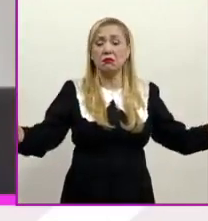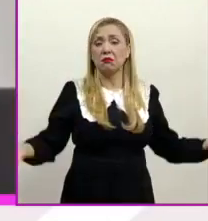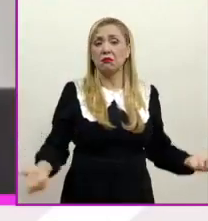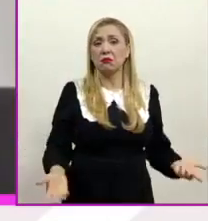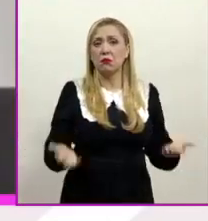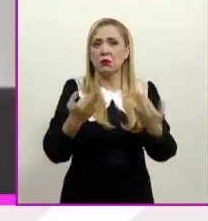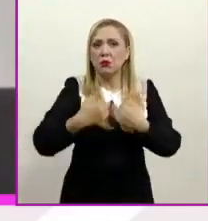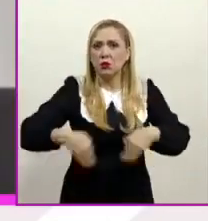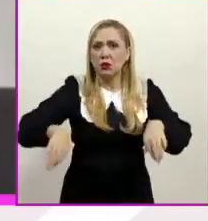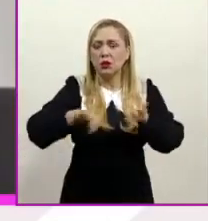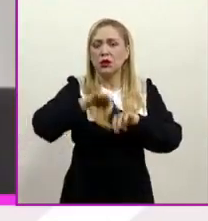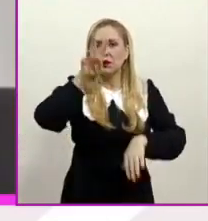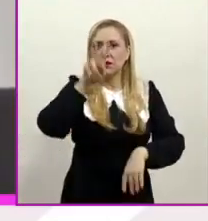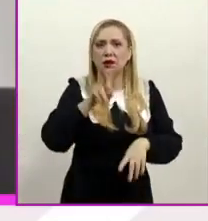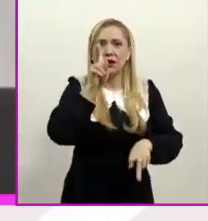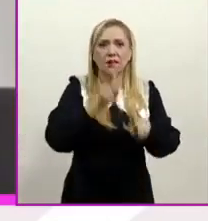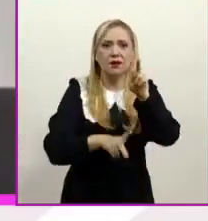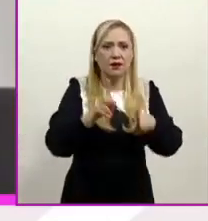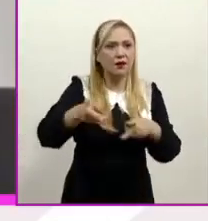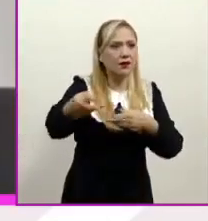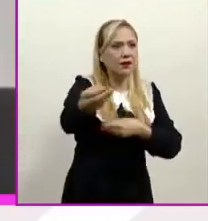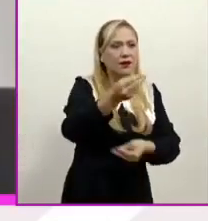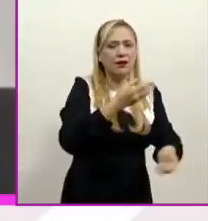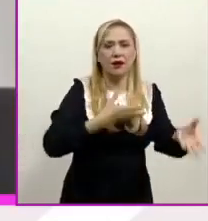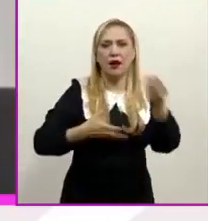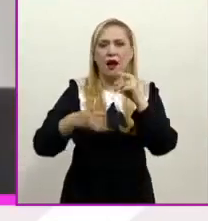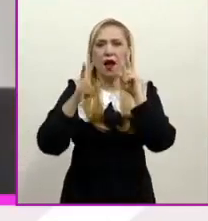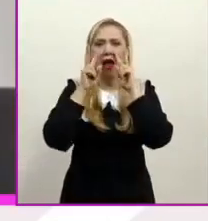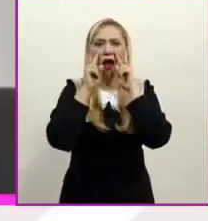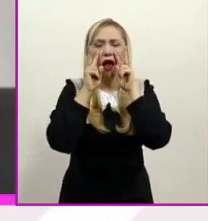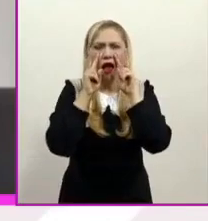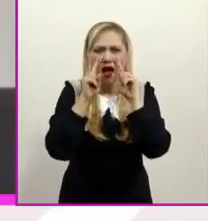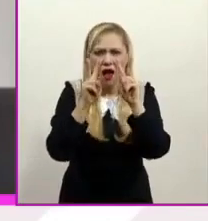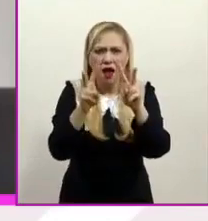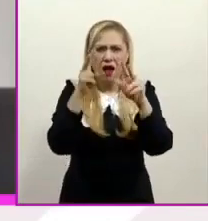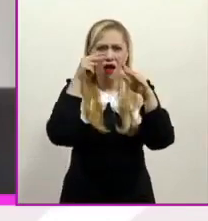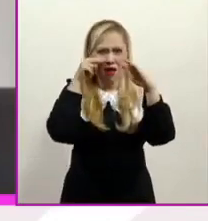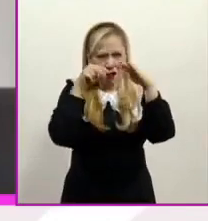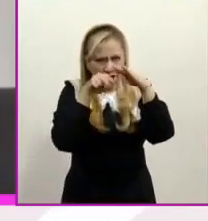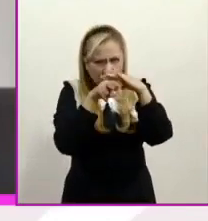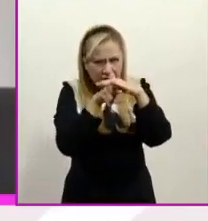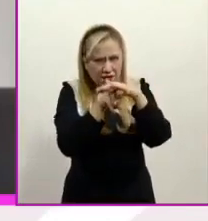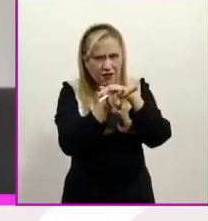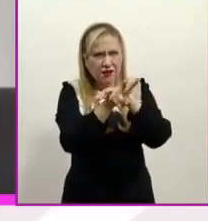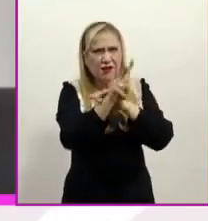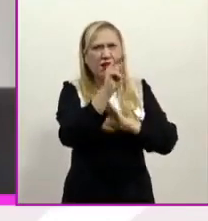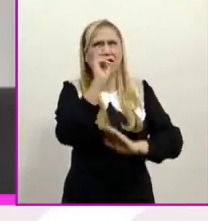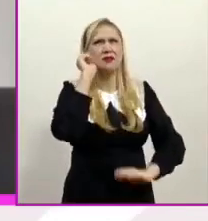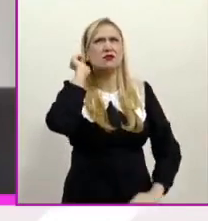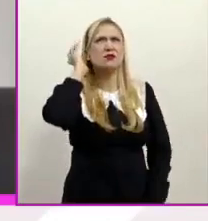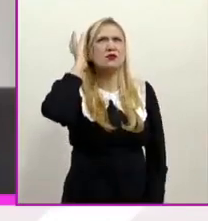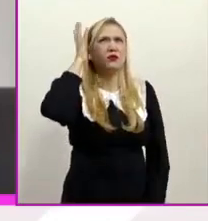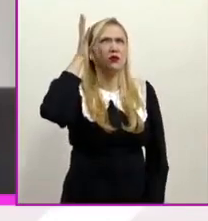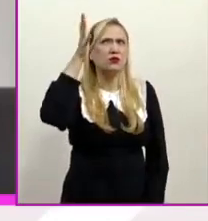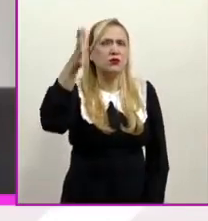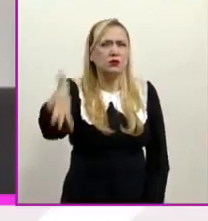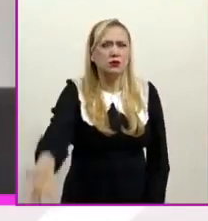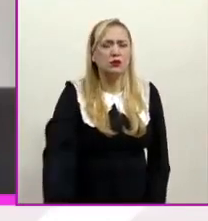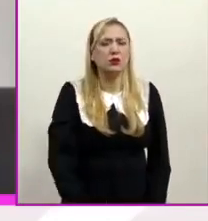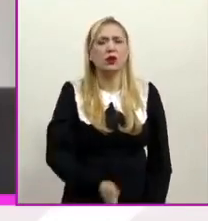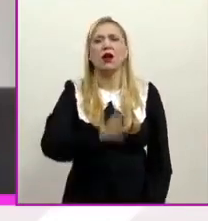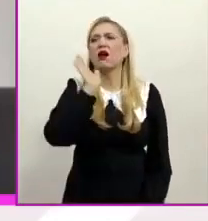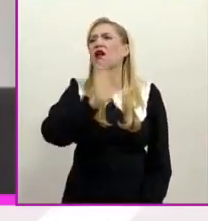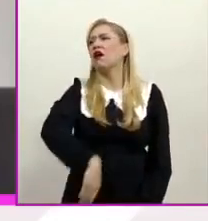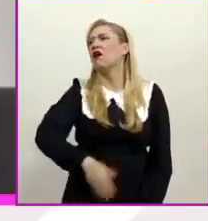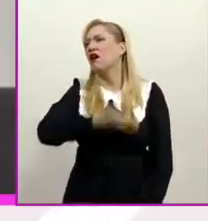esta historia que nos contamos nos permite mirar, visualizar un futuro, nos permite normalizar cosas, nos permite